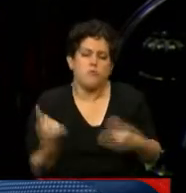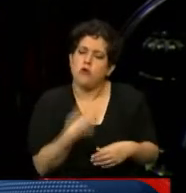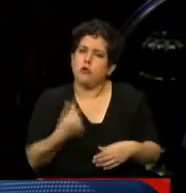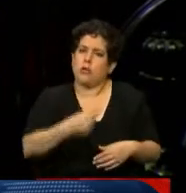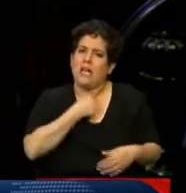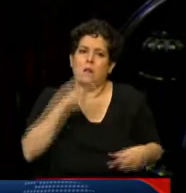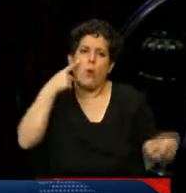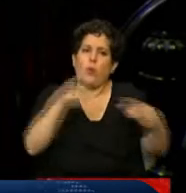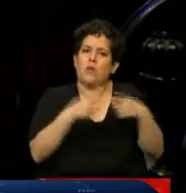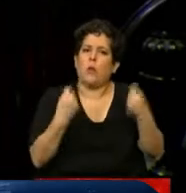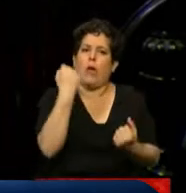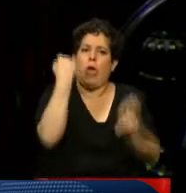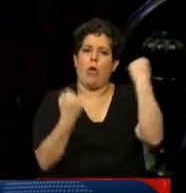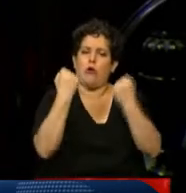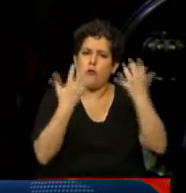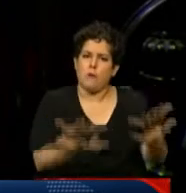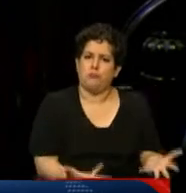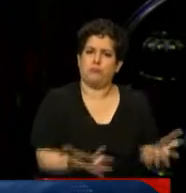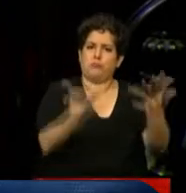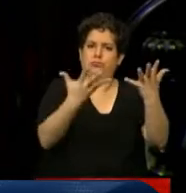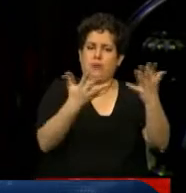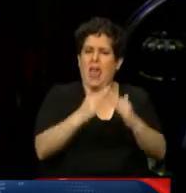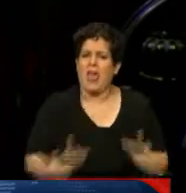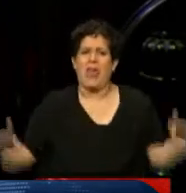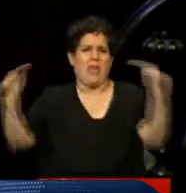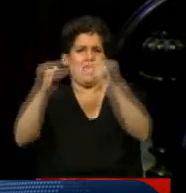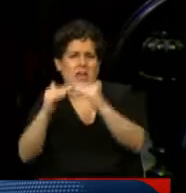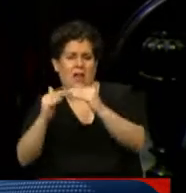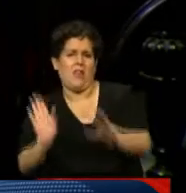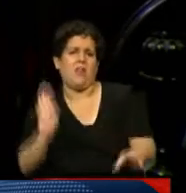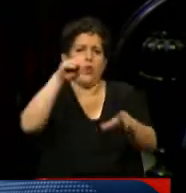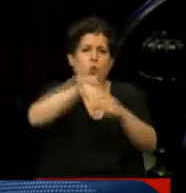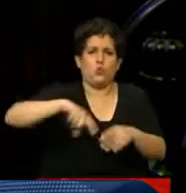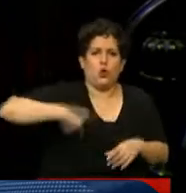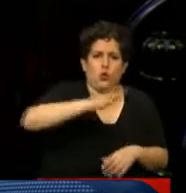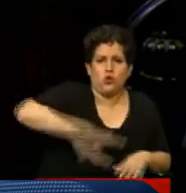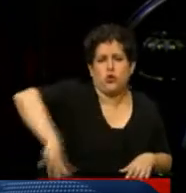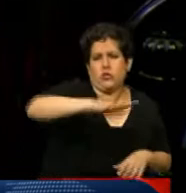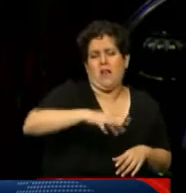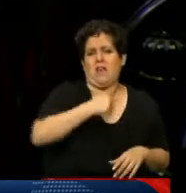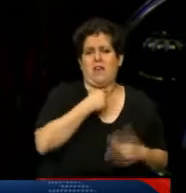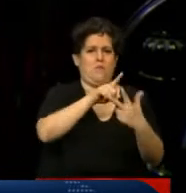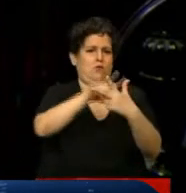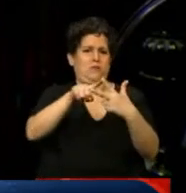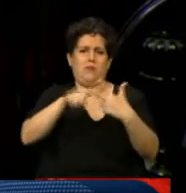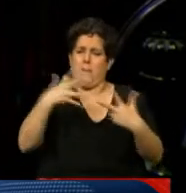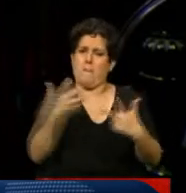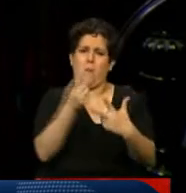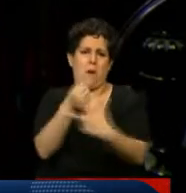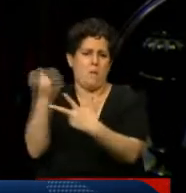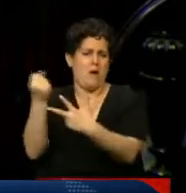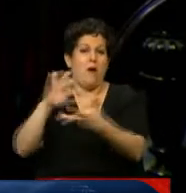crecimiento de la economía, con equidad y con inclusión social. La otra manera, la